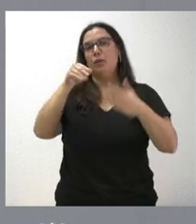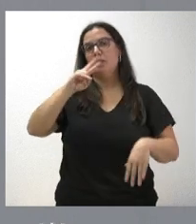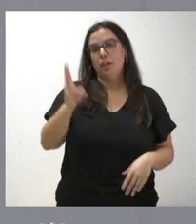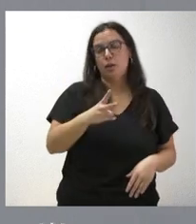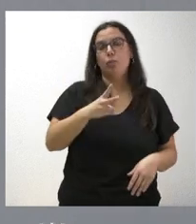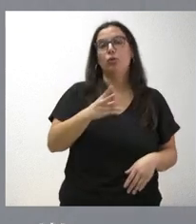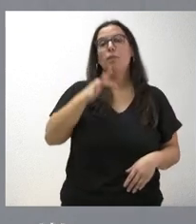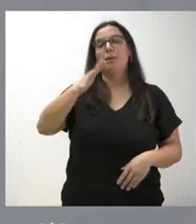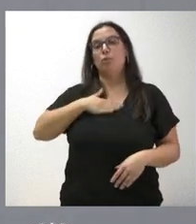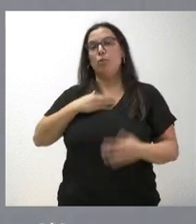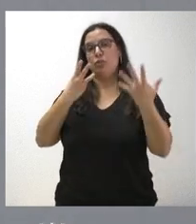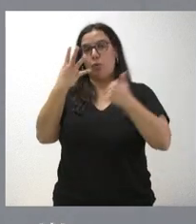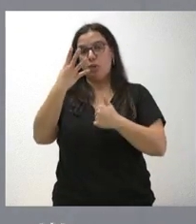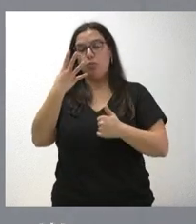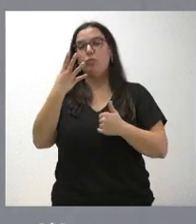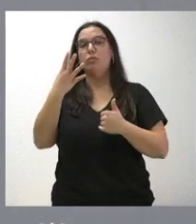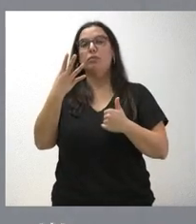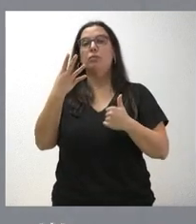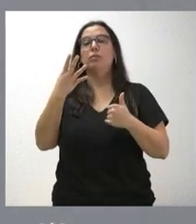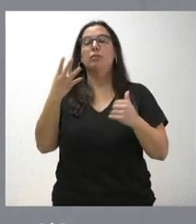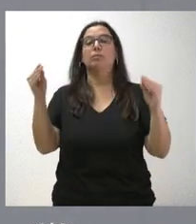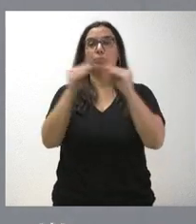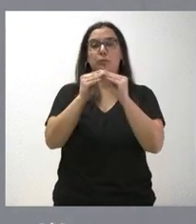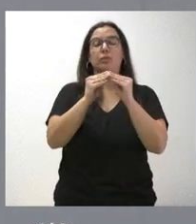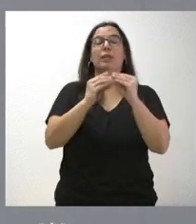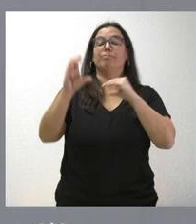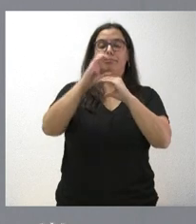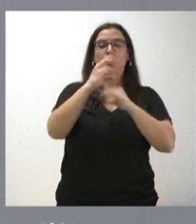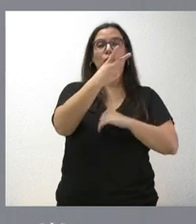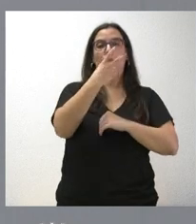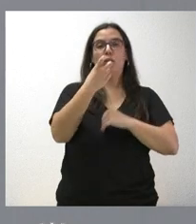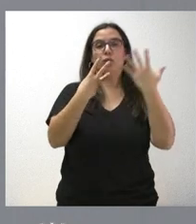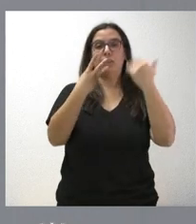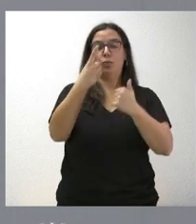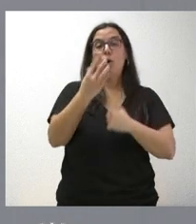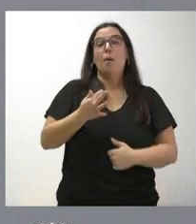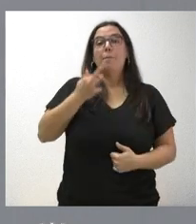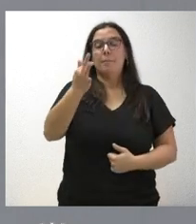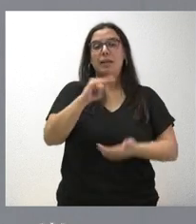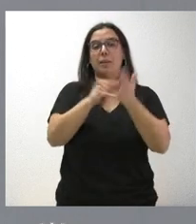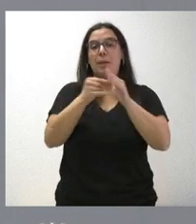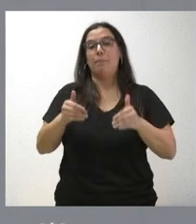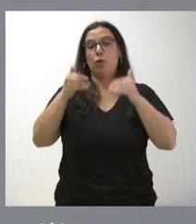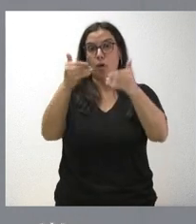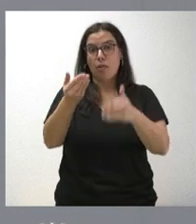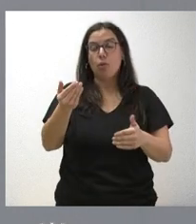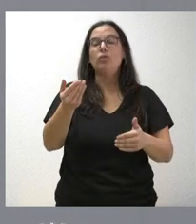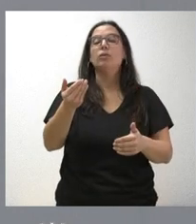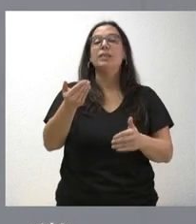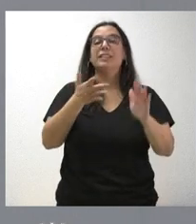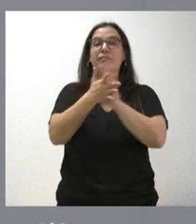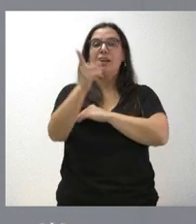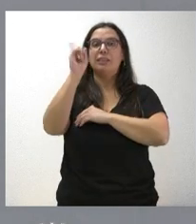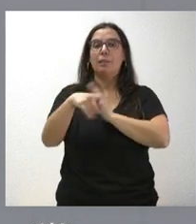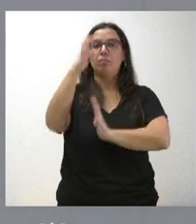84 de la junta los 281 a los que se unirán las actuaciones de este plan prorrogado que incluye la bonificación